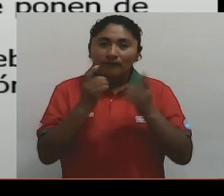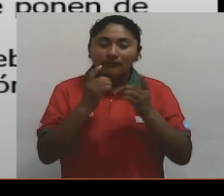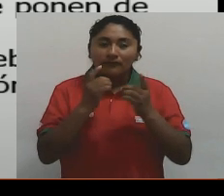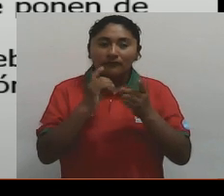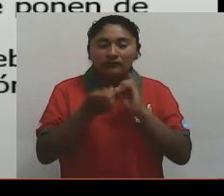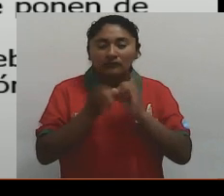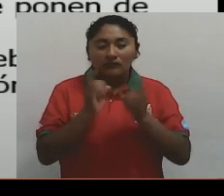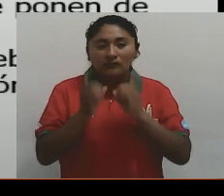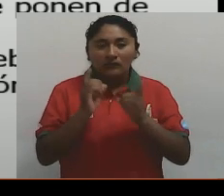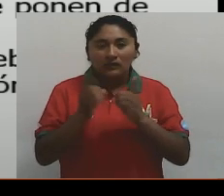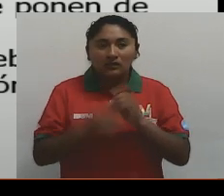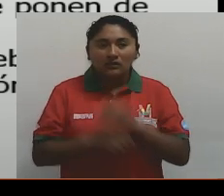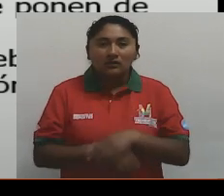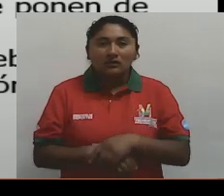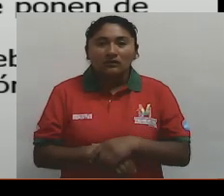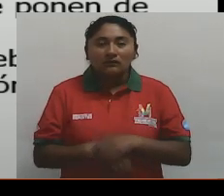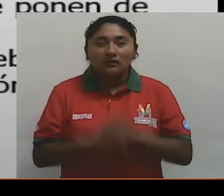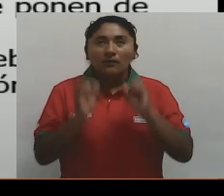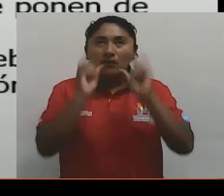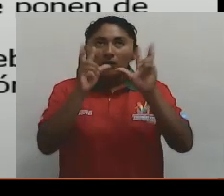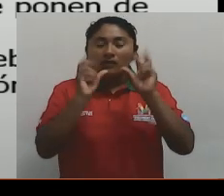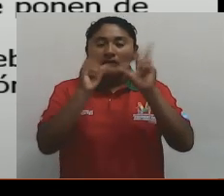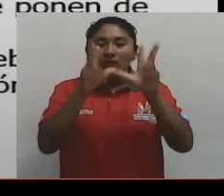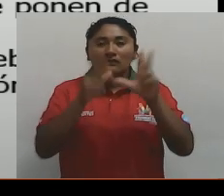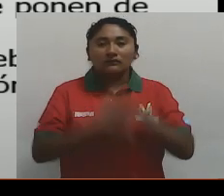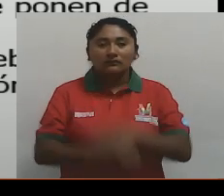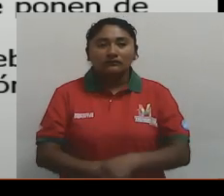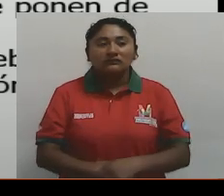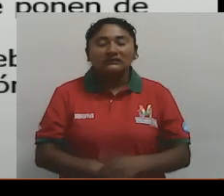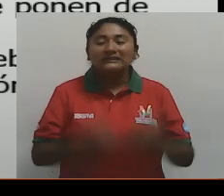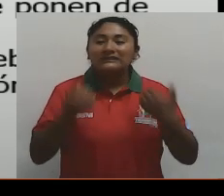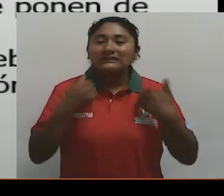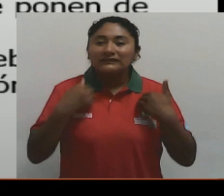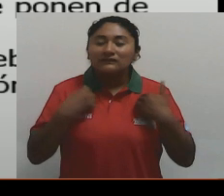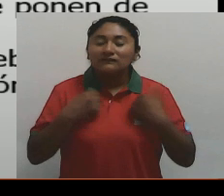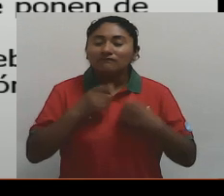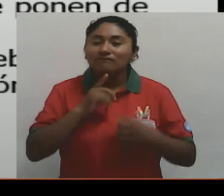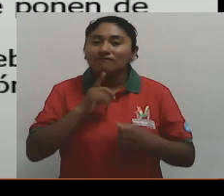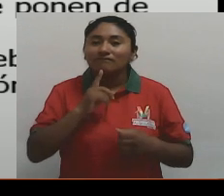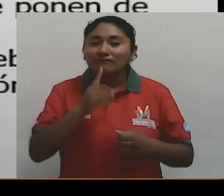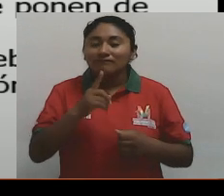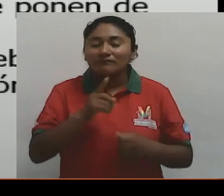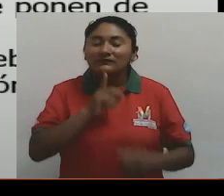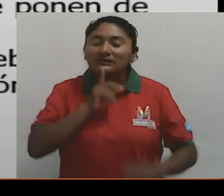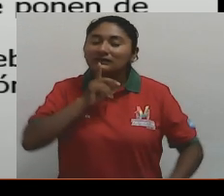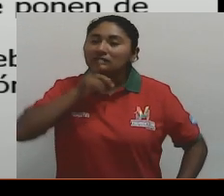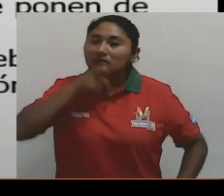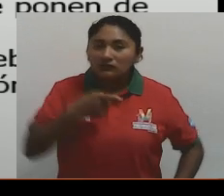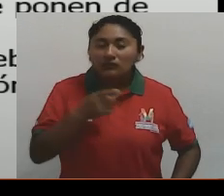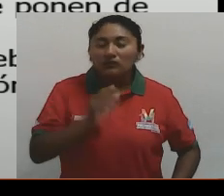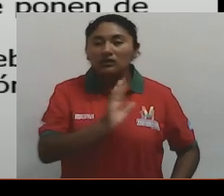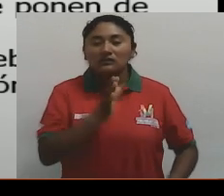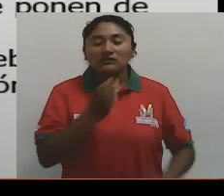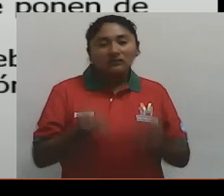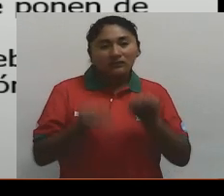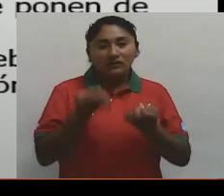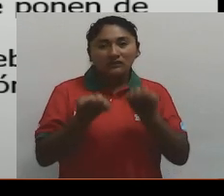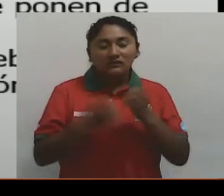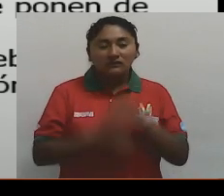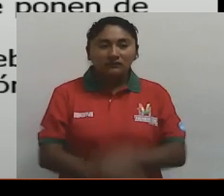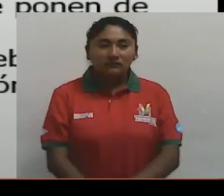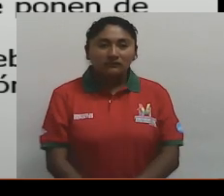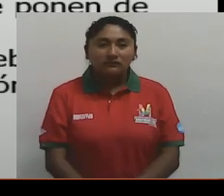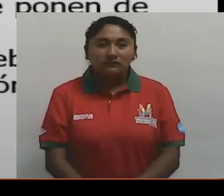para revocarla. Para ello, él debe estar seguro completamente de su valoración. Por consiguiente, debe existir una coordinación casi